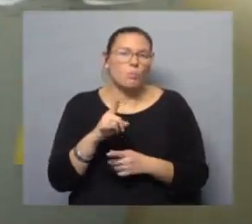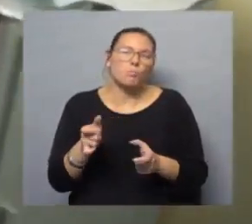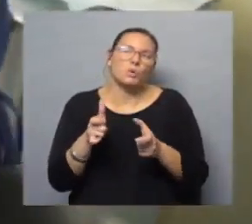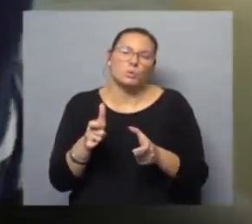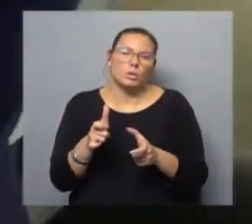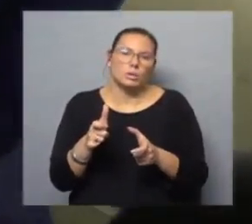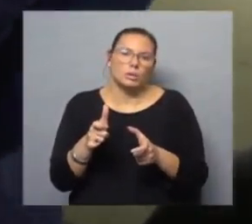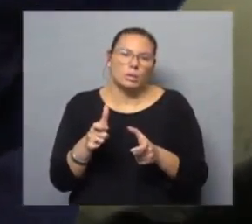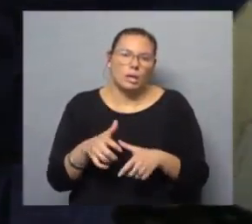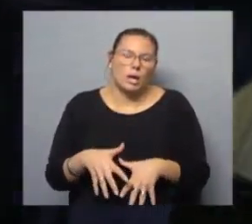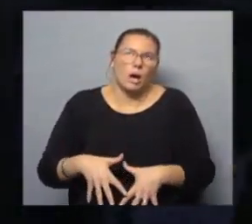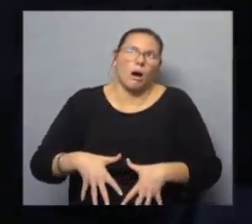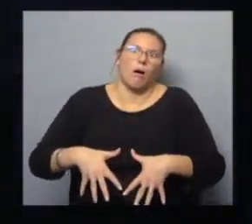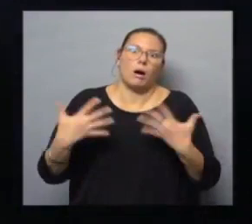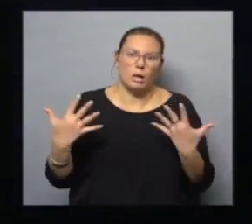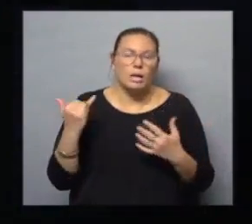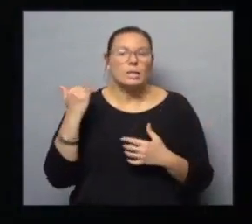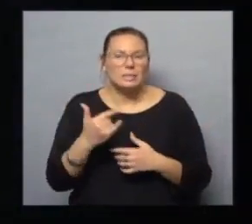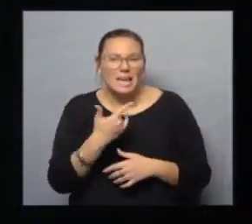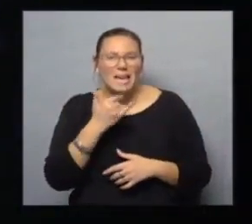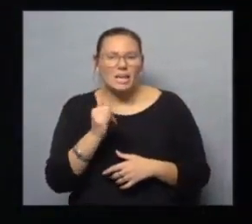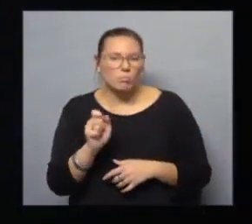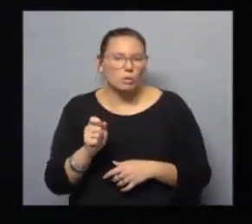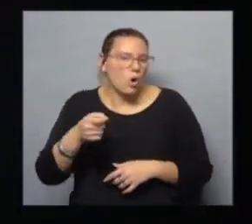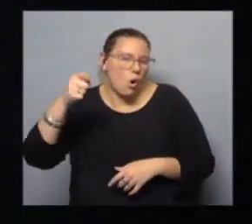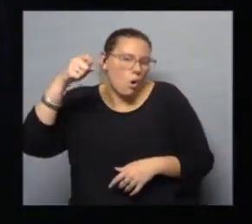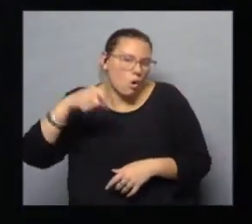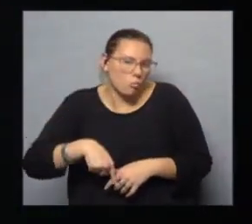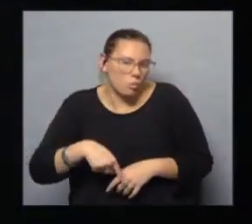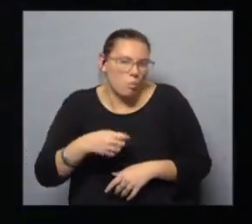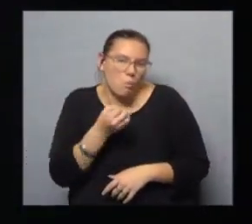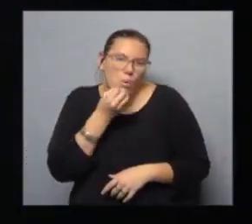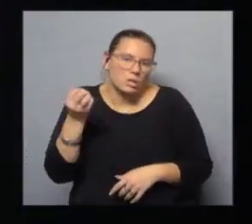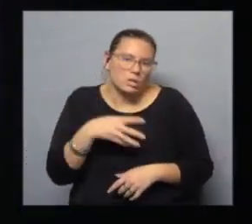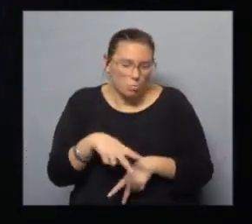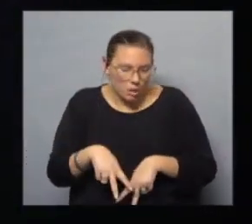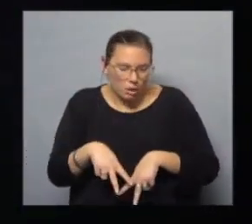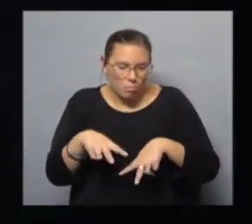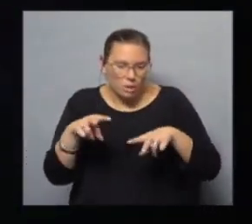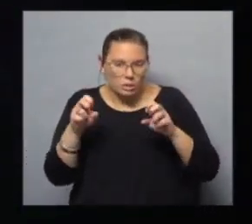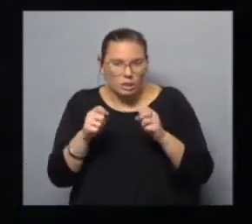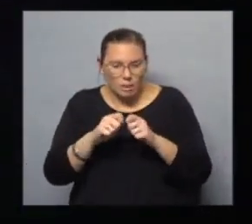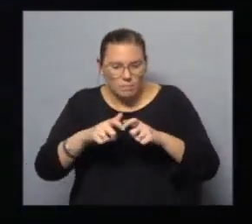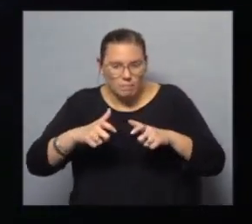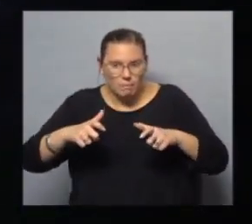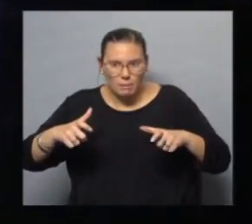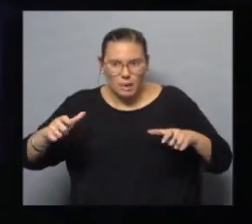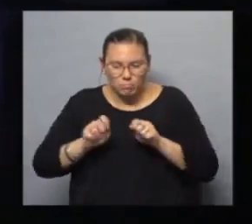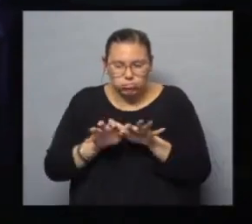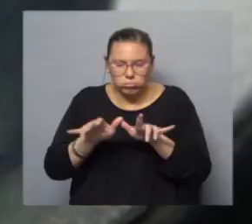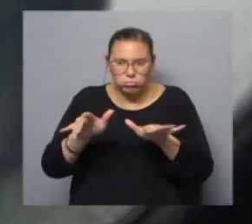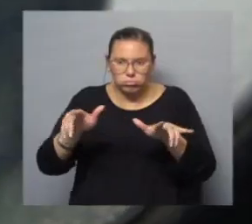suerte, de magnitud, sí es un ejemplo típico, ideal, para investigar los circuitos de amplificación de